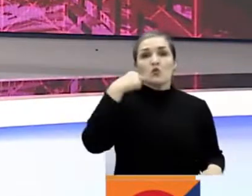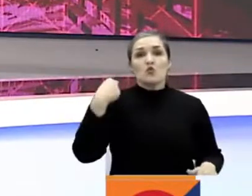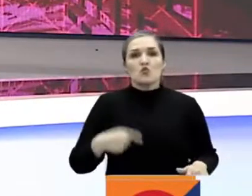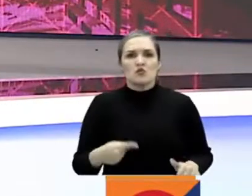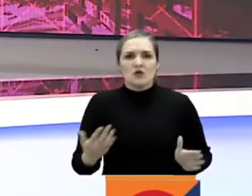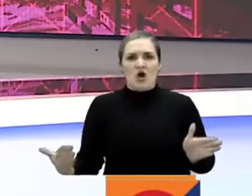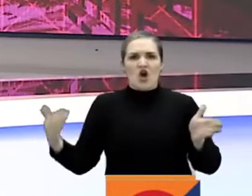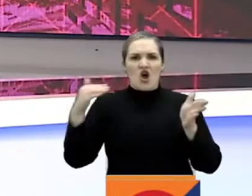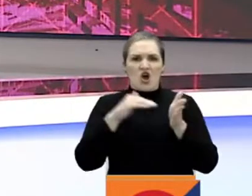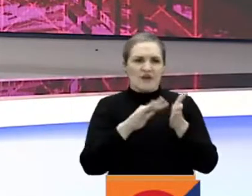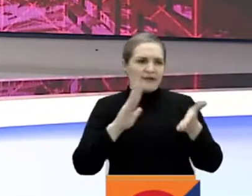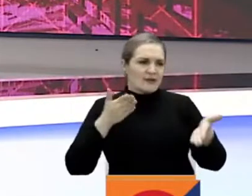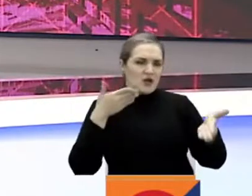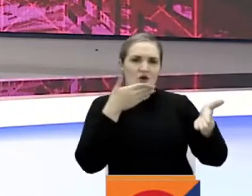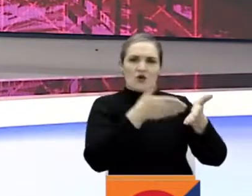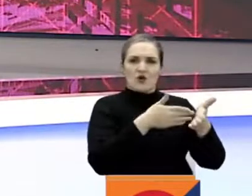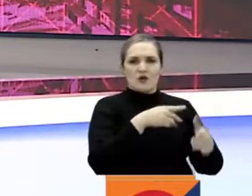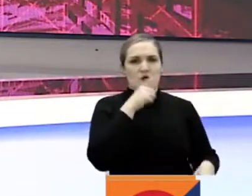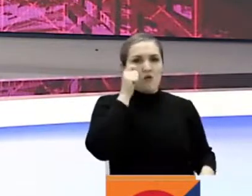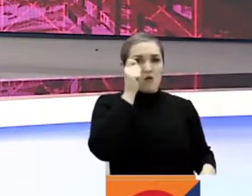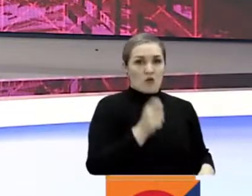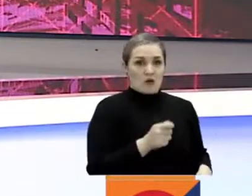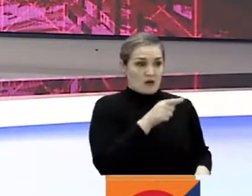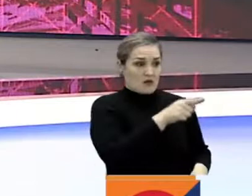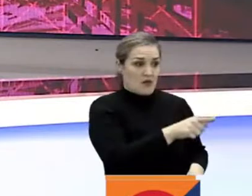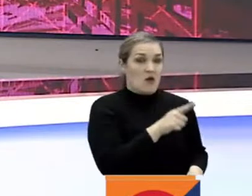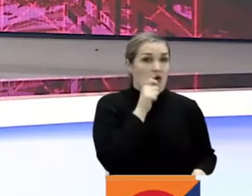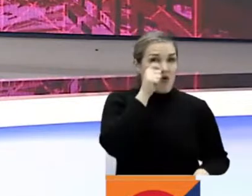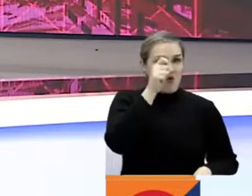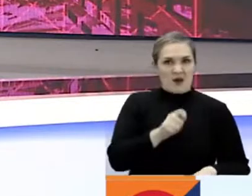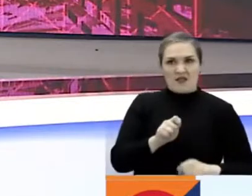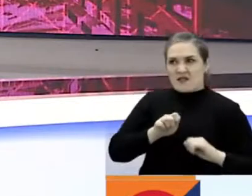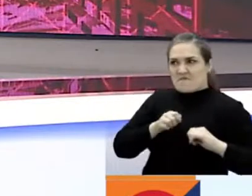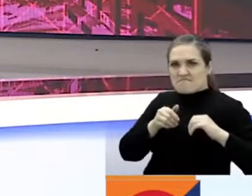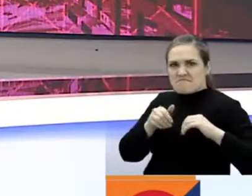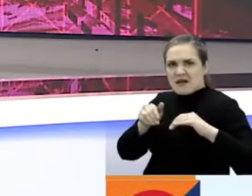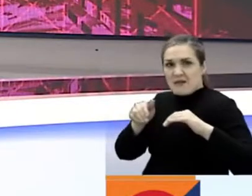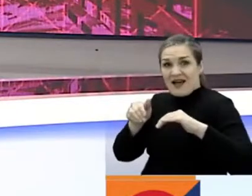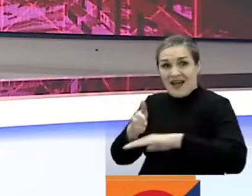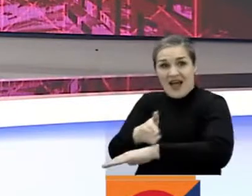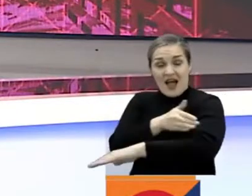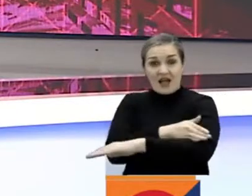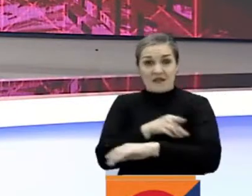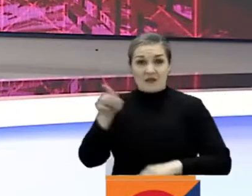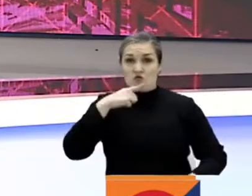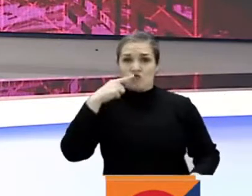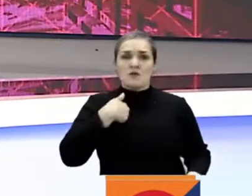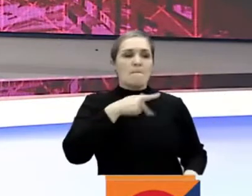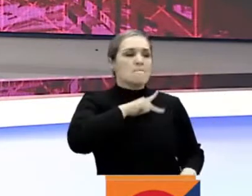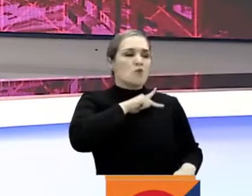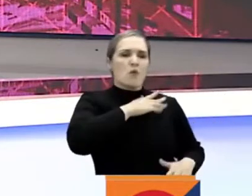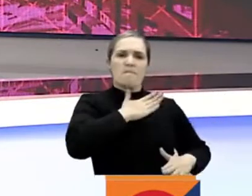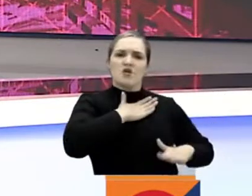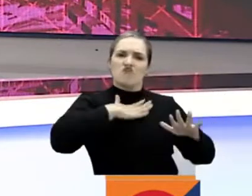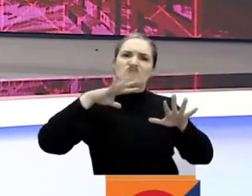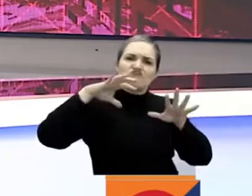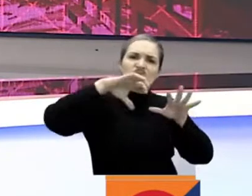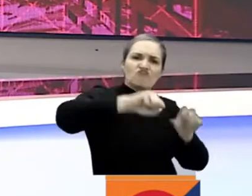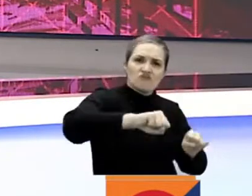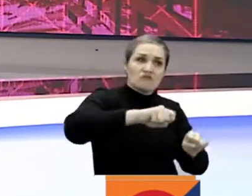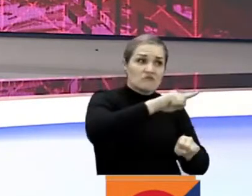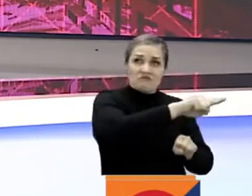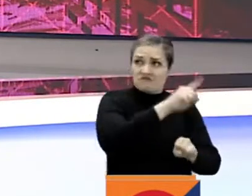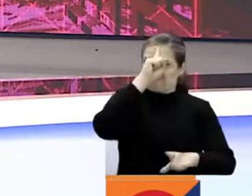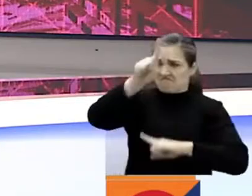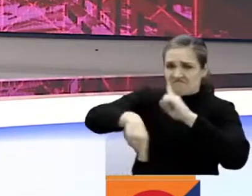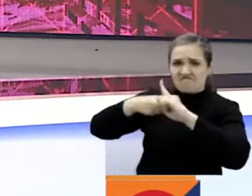en zonas urbanas de Ucrania cuando Kiev consigue avanzar en los terrenos que Moscú proclamó como suyo, y mientras los llamados para